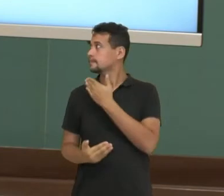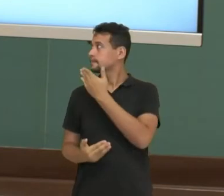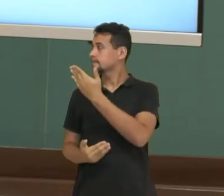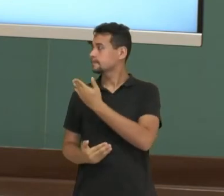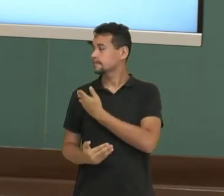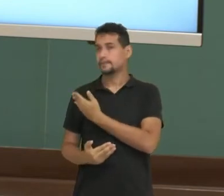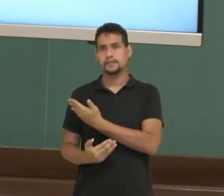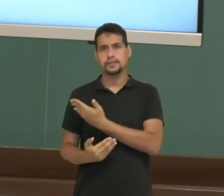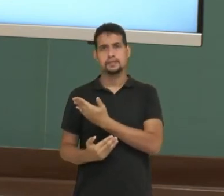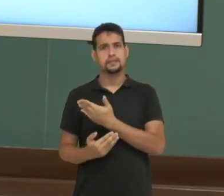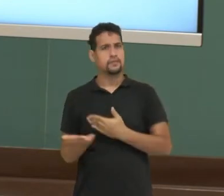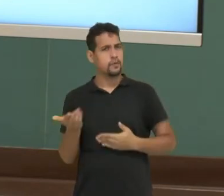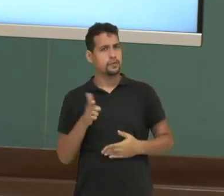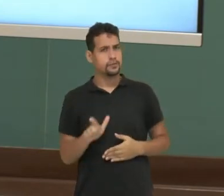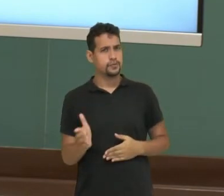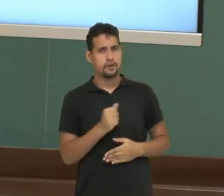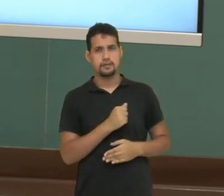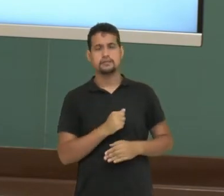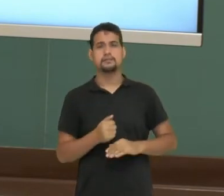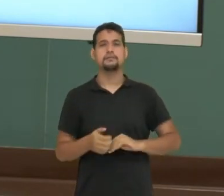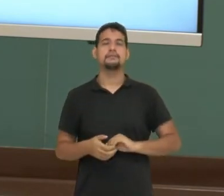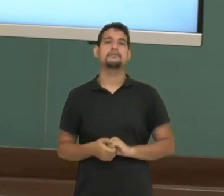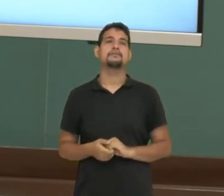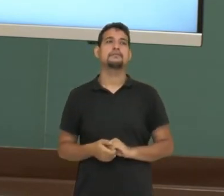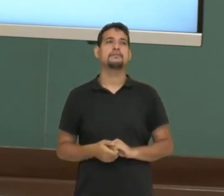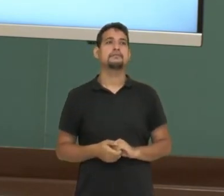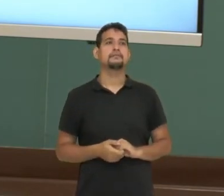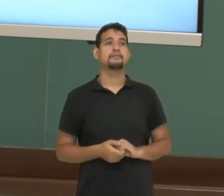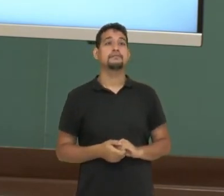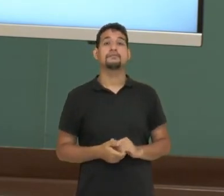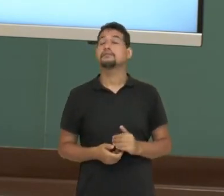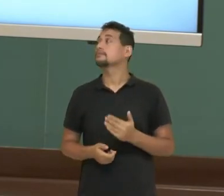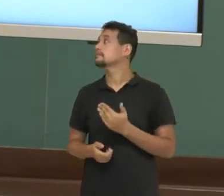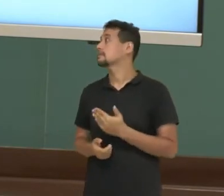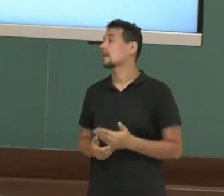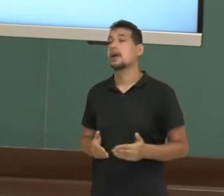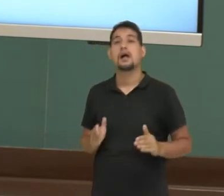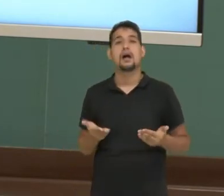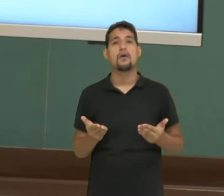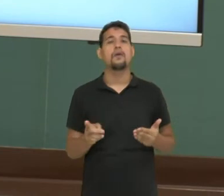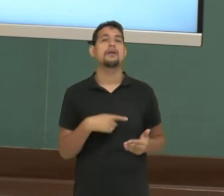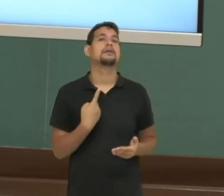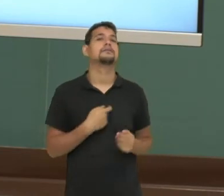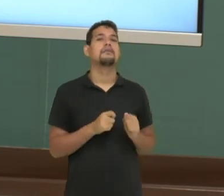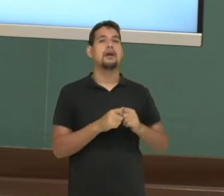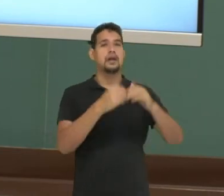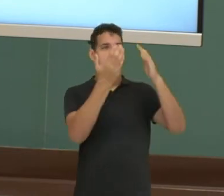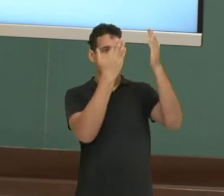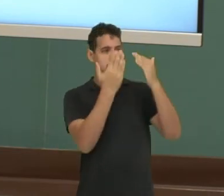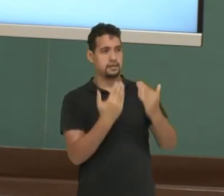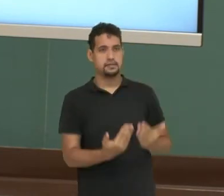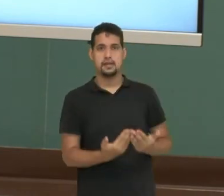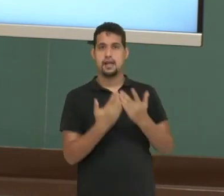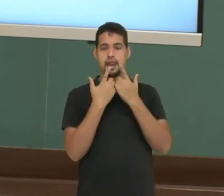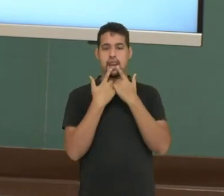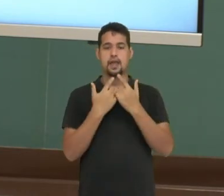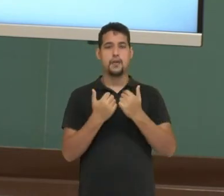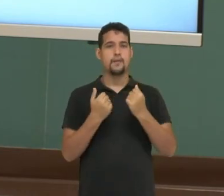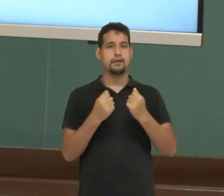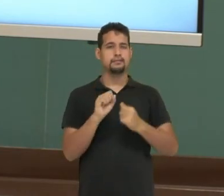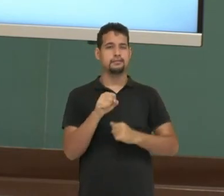¿Cierto? Vamos a seguir aquí. Ahora nosotros vamos a analizar la lengua.